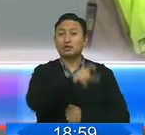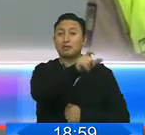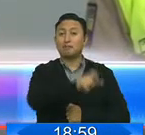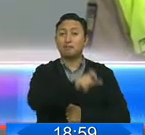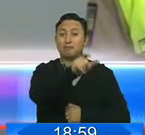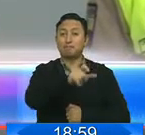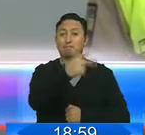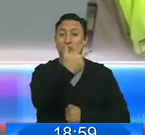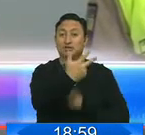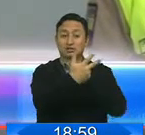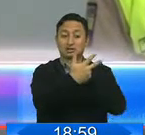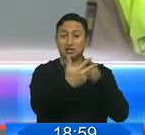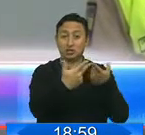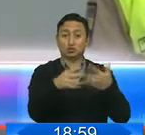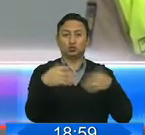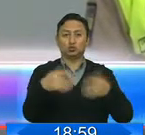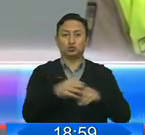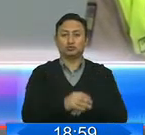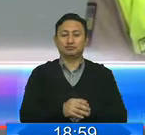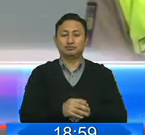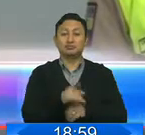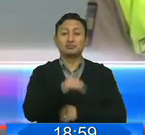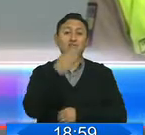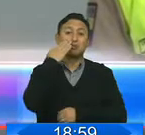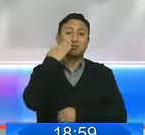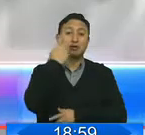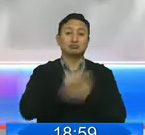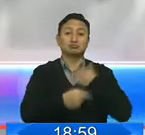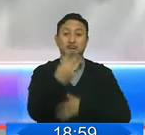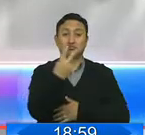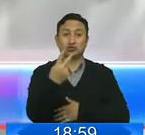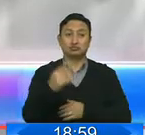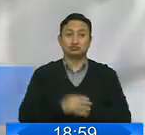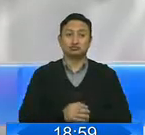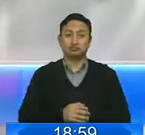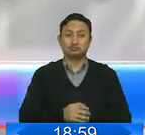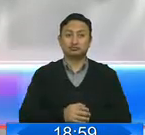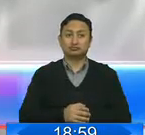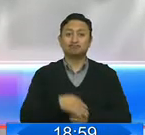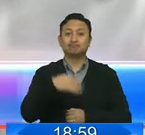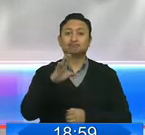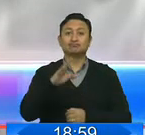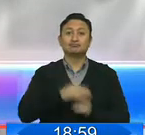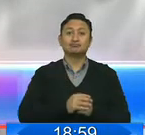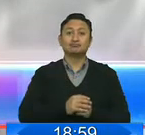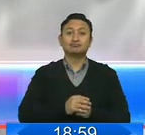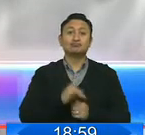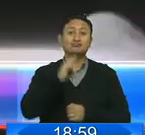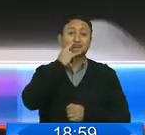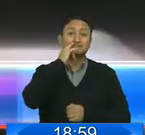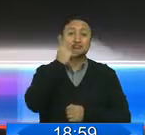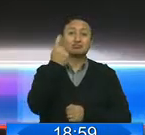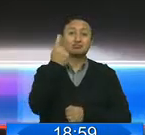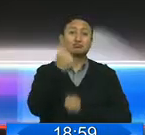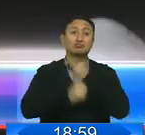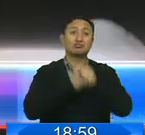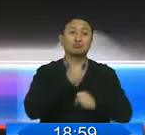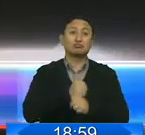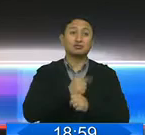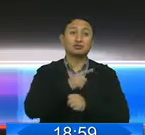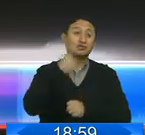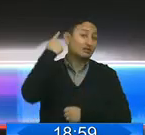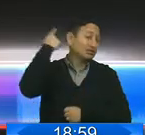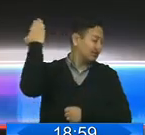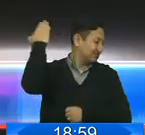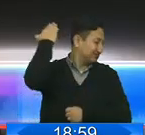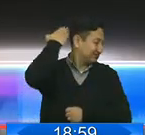misma familia, la madre con sus dos hijos. La peor parte la llevó el niño de 11 años de edad, fue herido a la altura de la cabeza, el